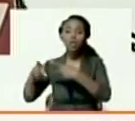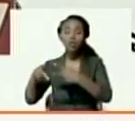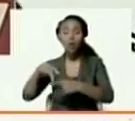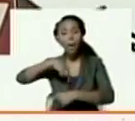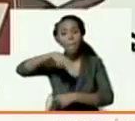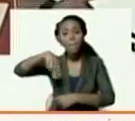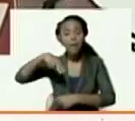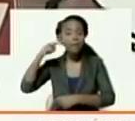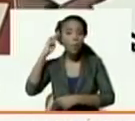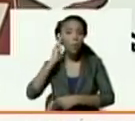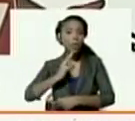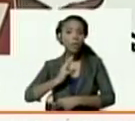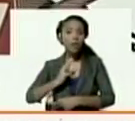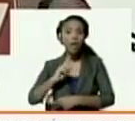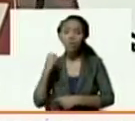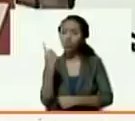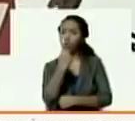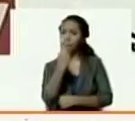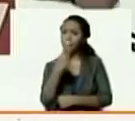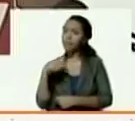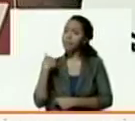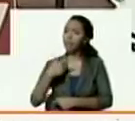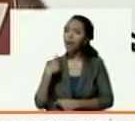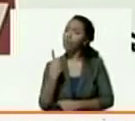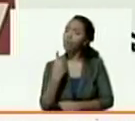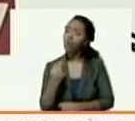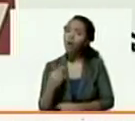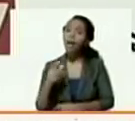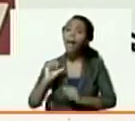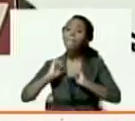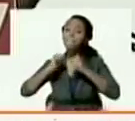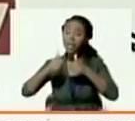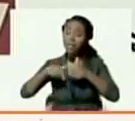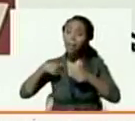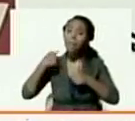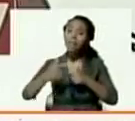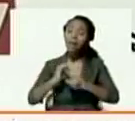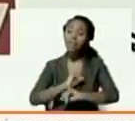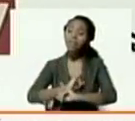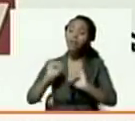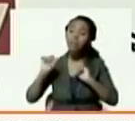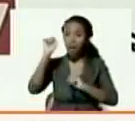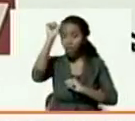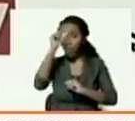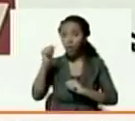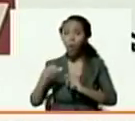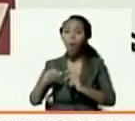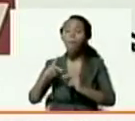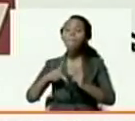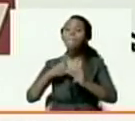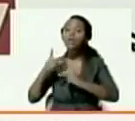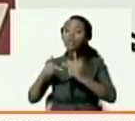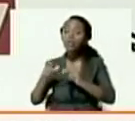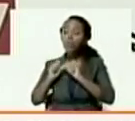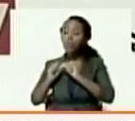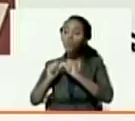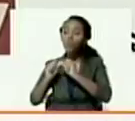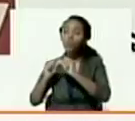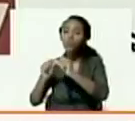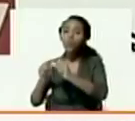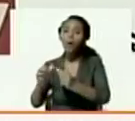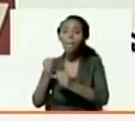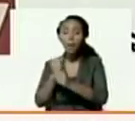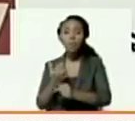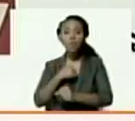no mañana nada más, porque esto no es un proceso que arranca mañana y termina el domingo, es un proceso continuo. Esperamos nosotros